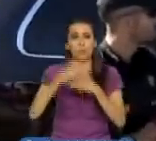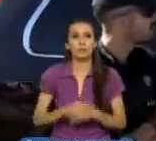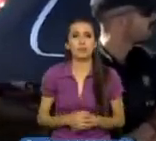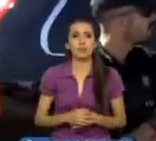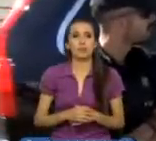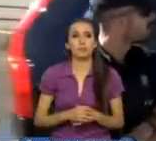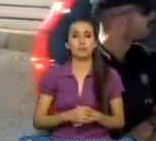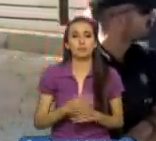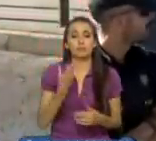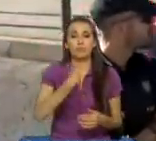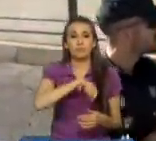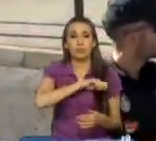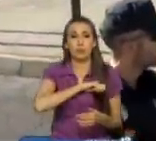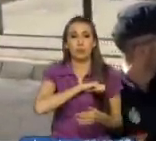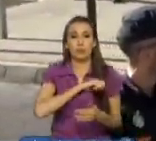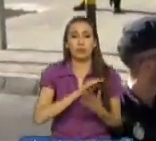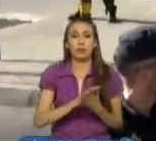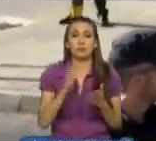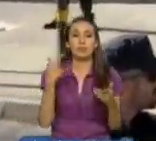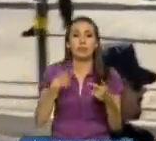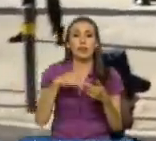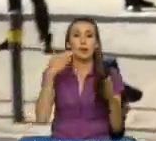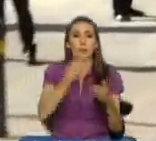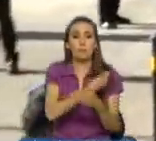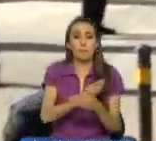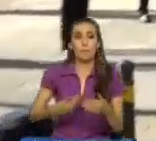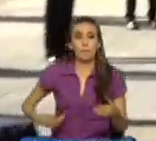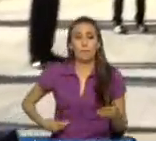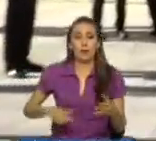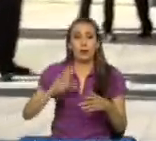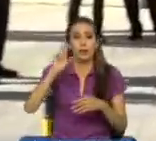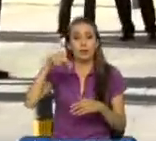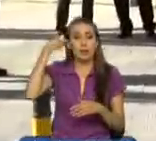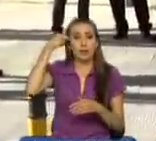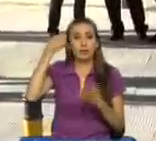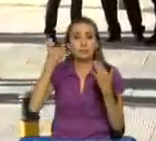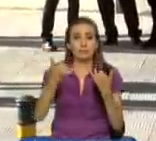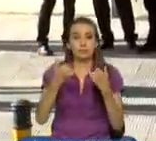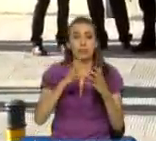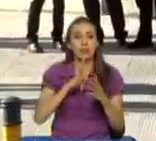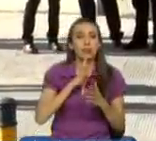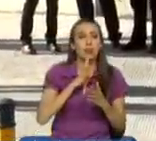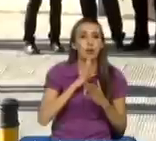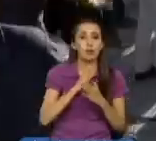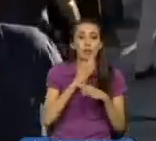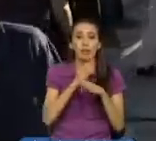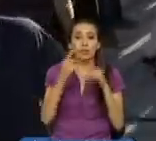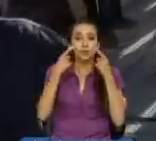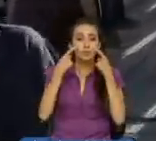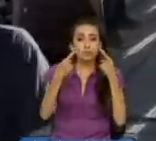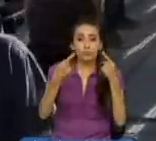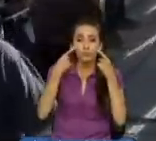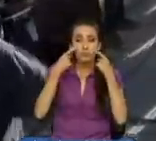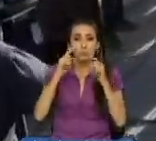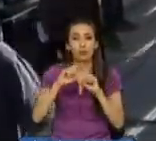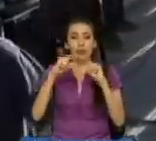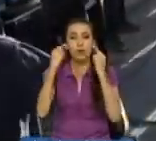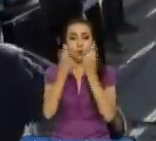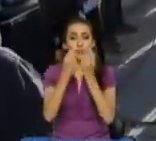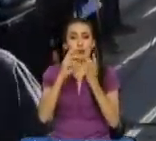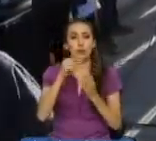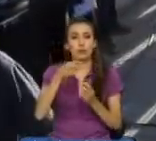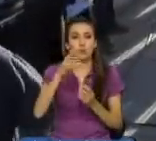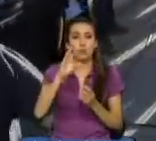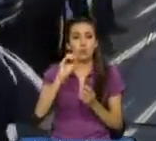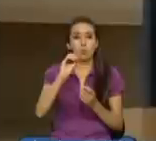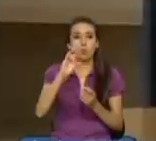el hombre del día en España rajo y el presidente del gobierno ha declarado hoy en la audiencia nacional en calidad de testigo en el caso de corrupción gurtel que